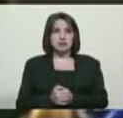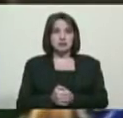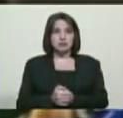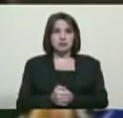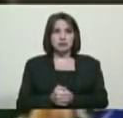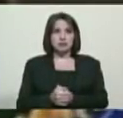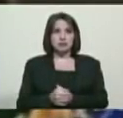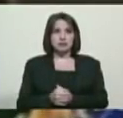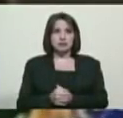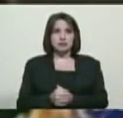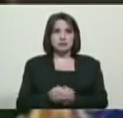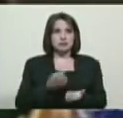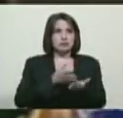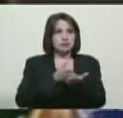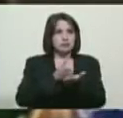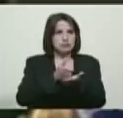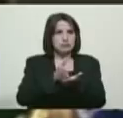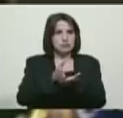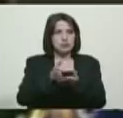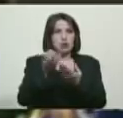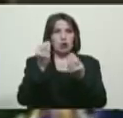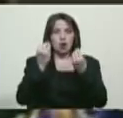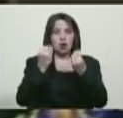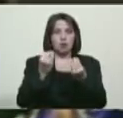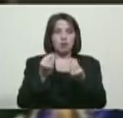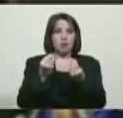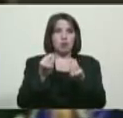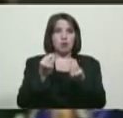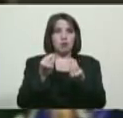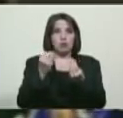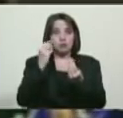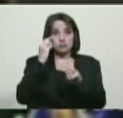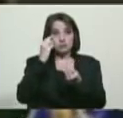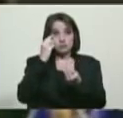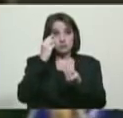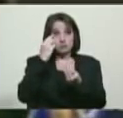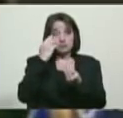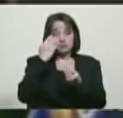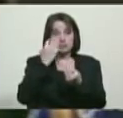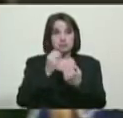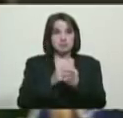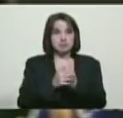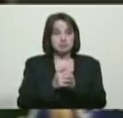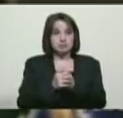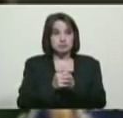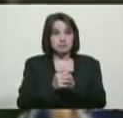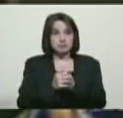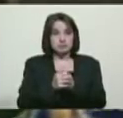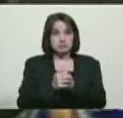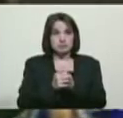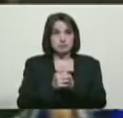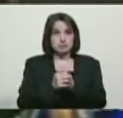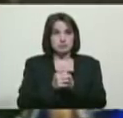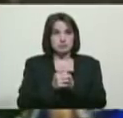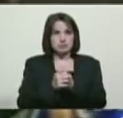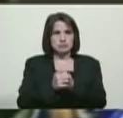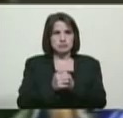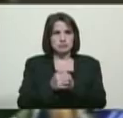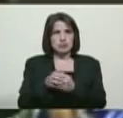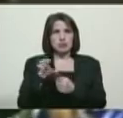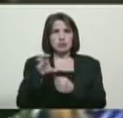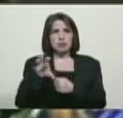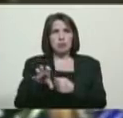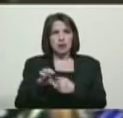venezolano. Ahorita es un orgullo ser venezolano, que además sea un país que